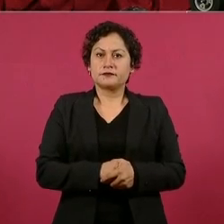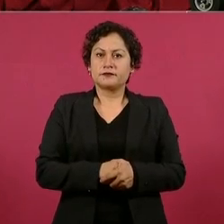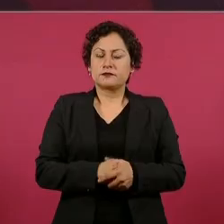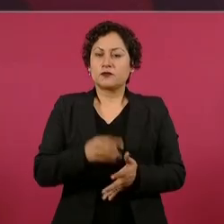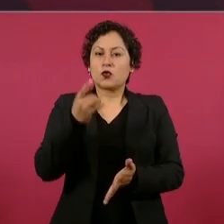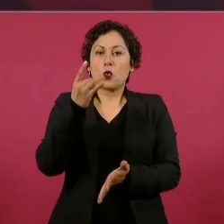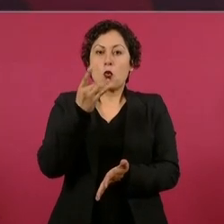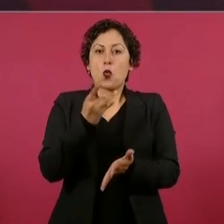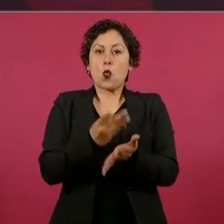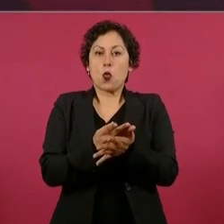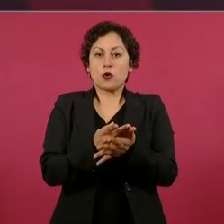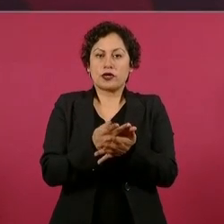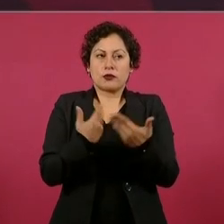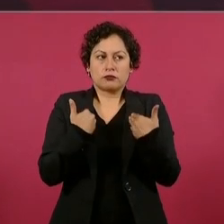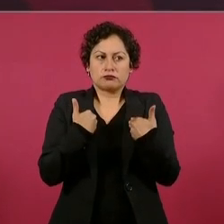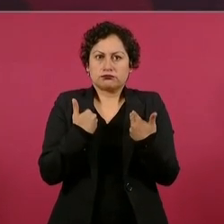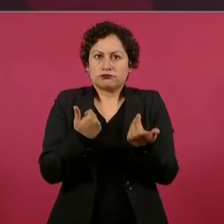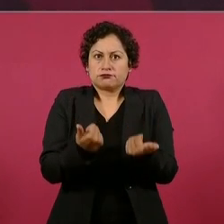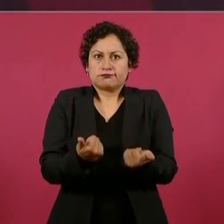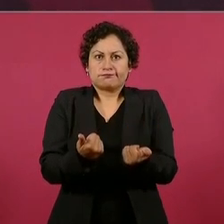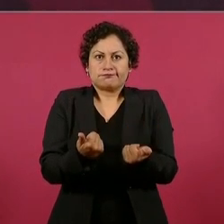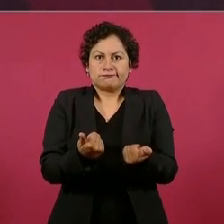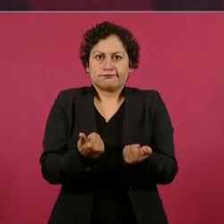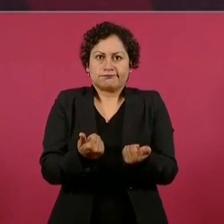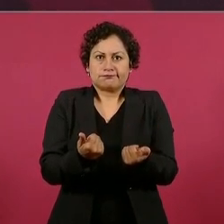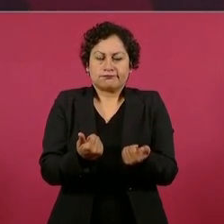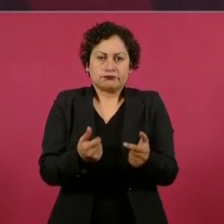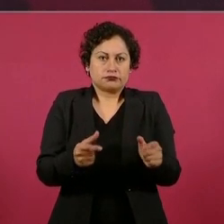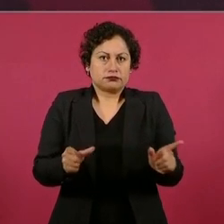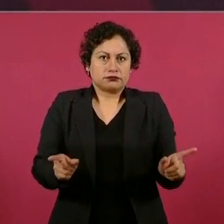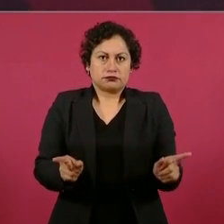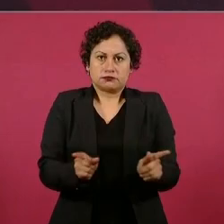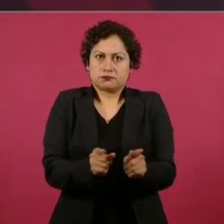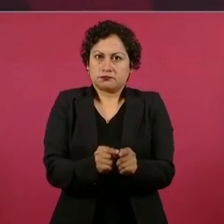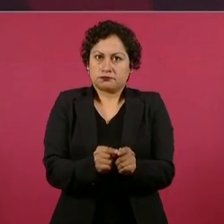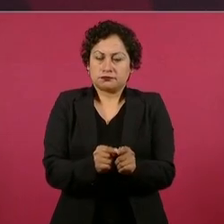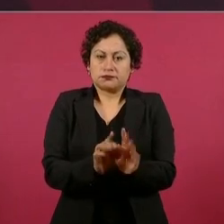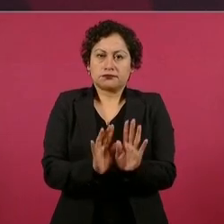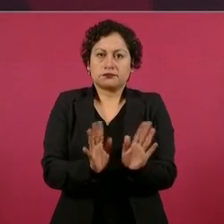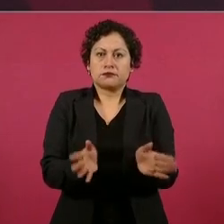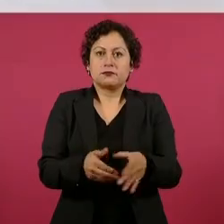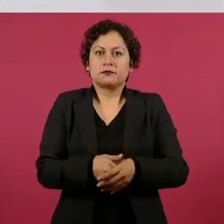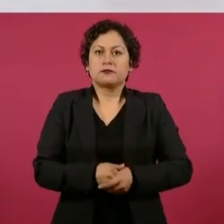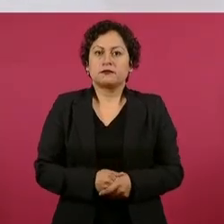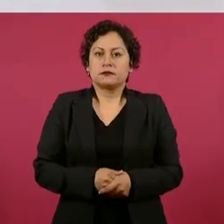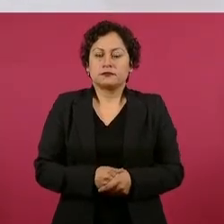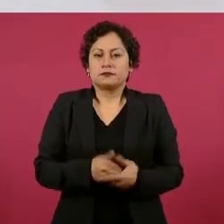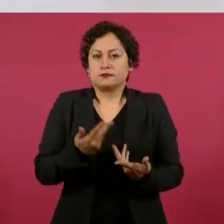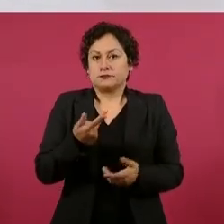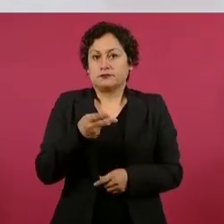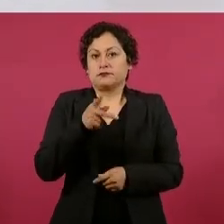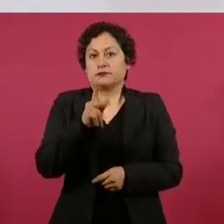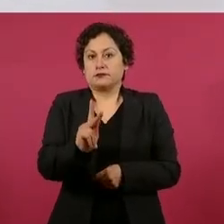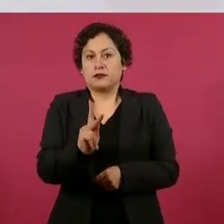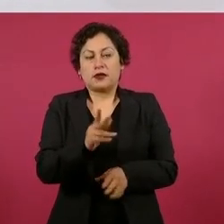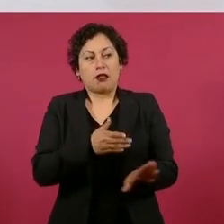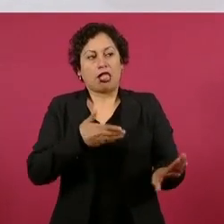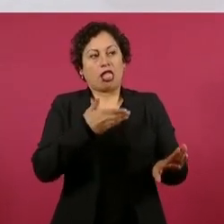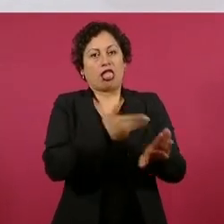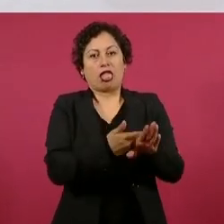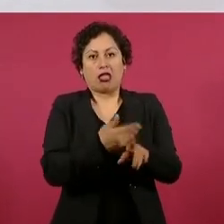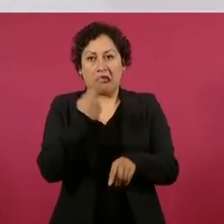entender las cosas y que no se acepte fabricar delitos en contra de